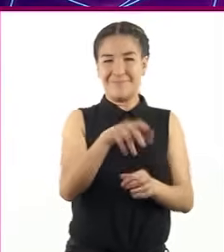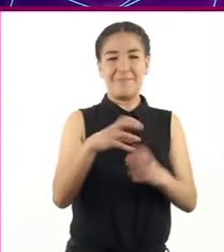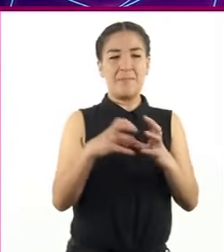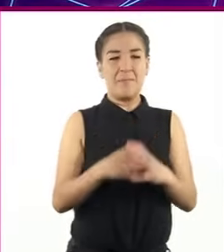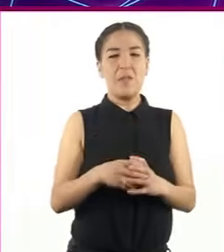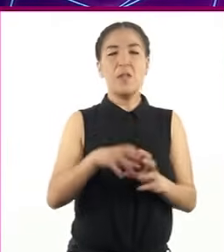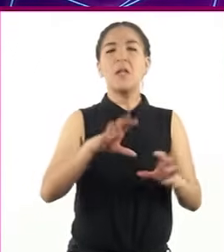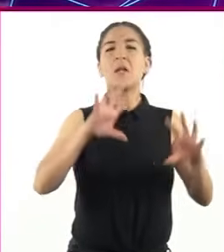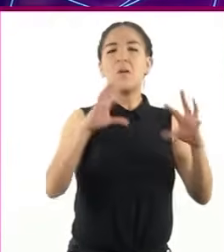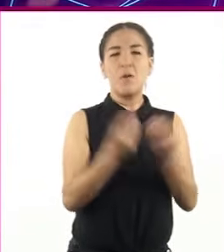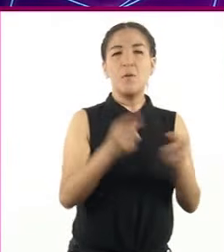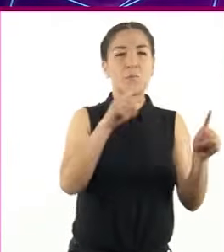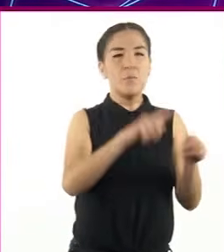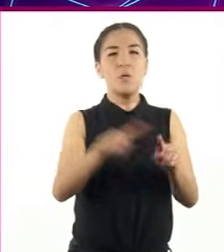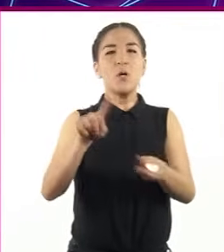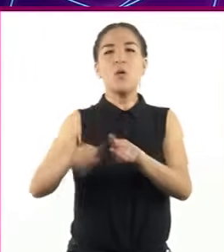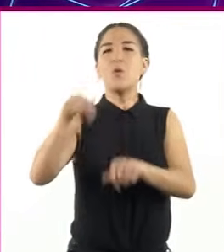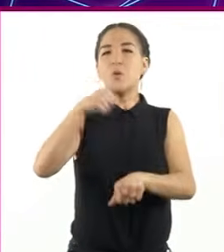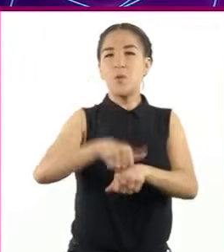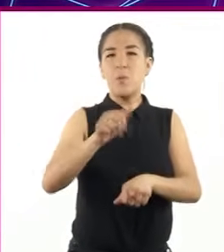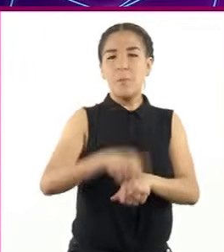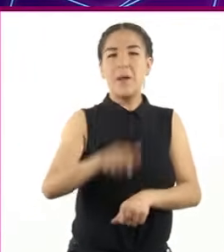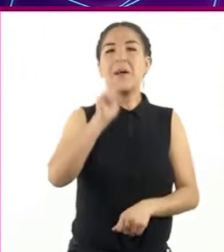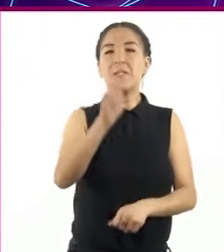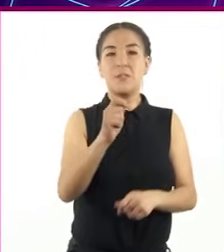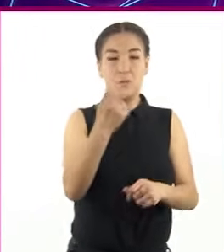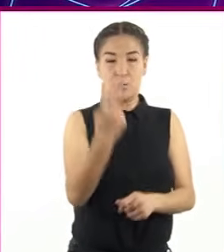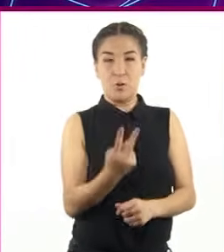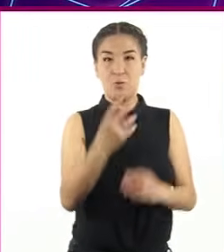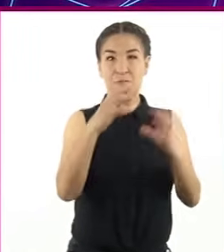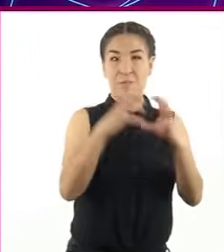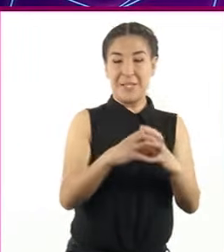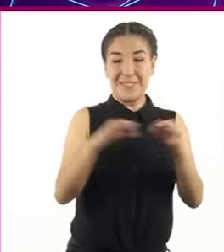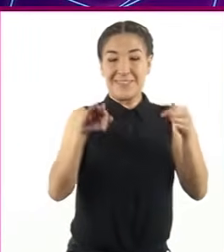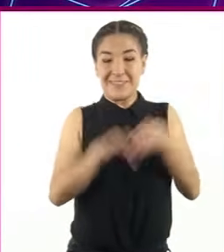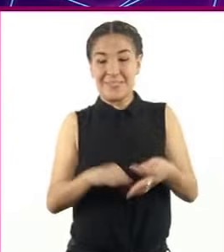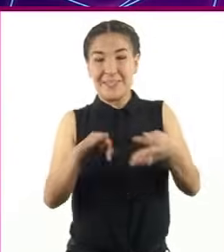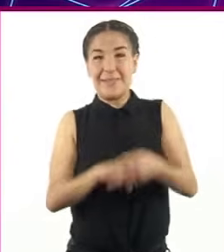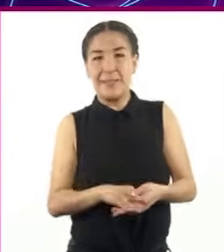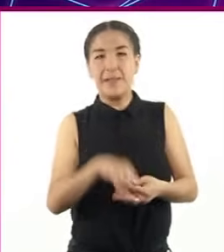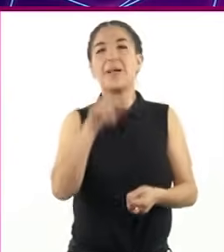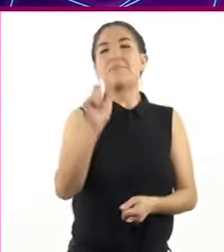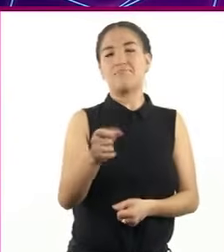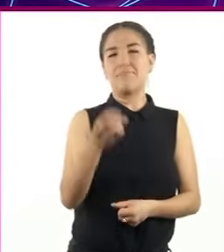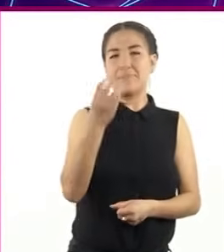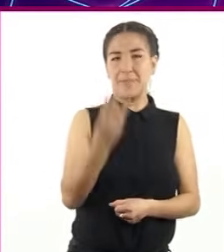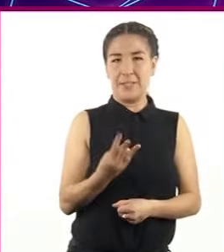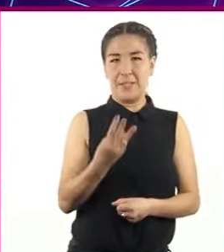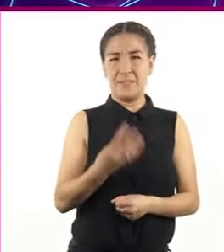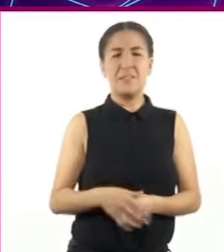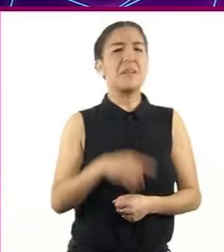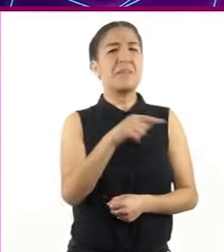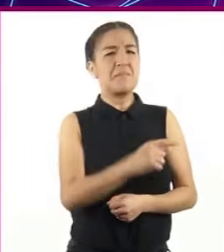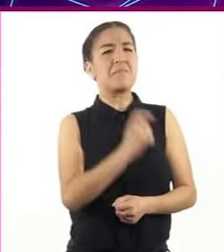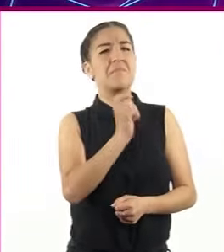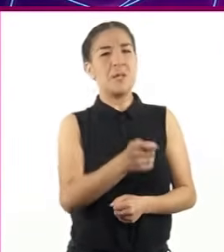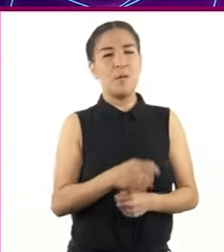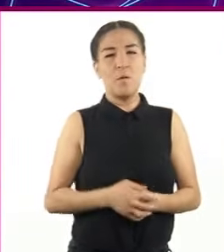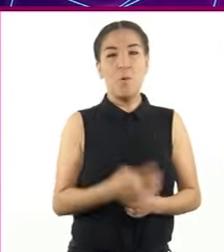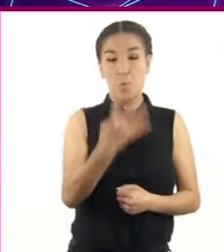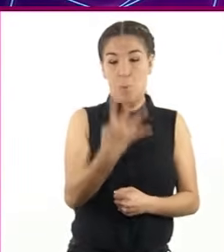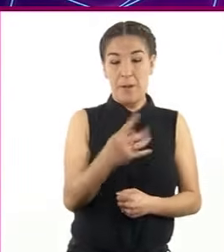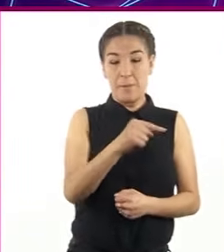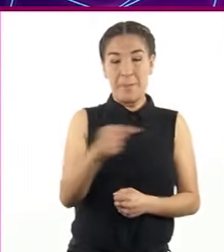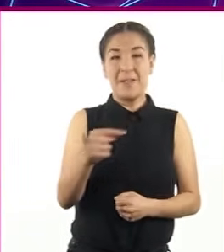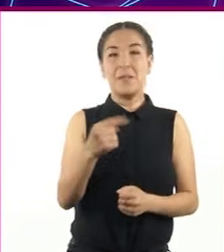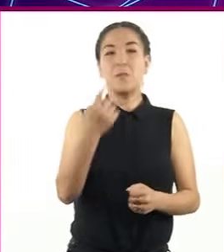que la diferencia entre el número de esferas de dos figuras consecutivas es 3. Esto es, 4 menos